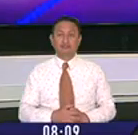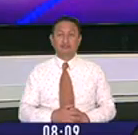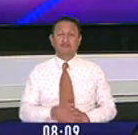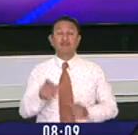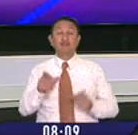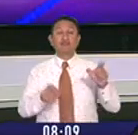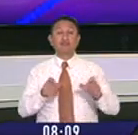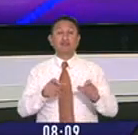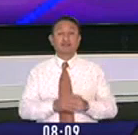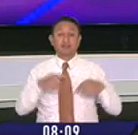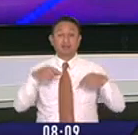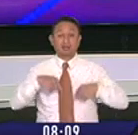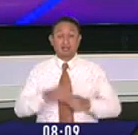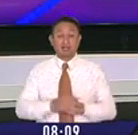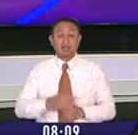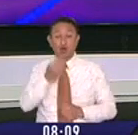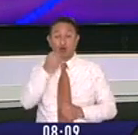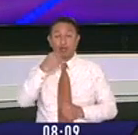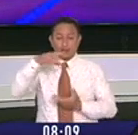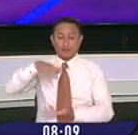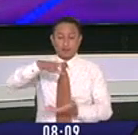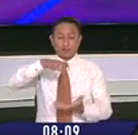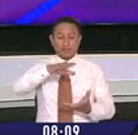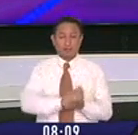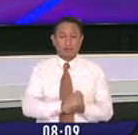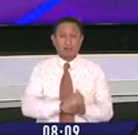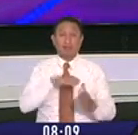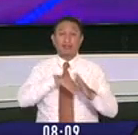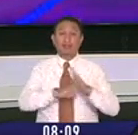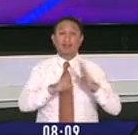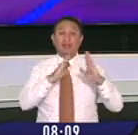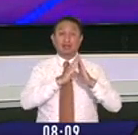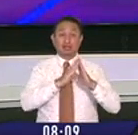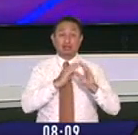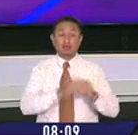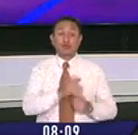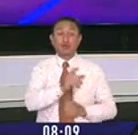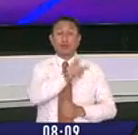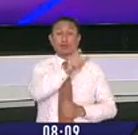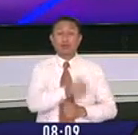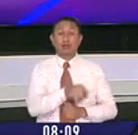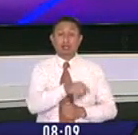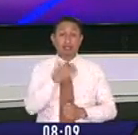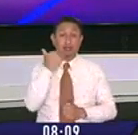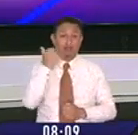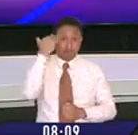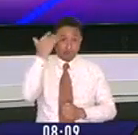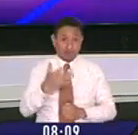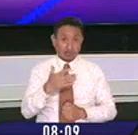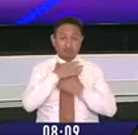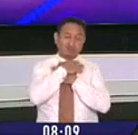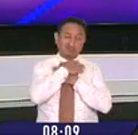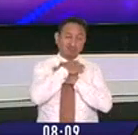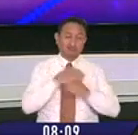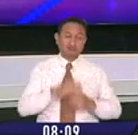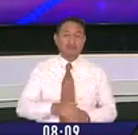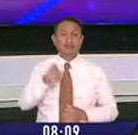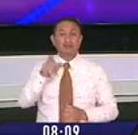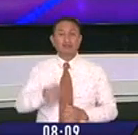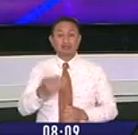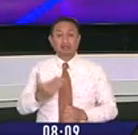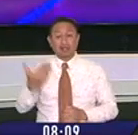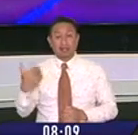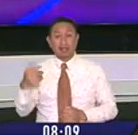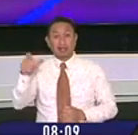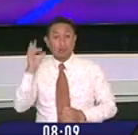Delincuentes disfrazados de repartidores de comida ingresaron a una casa y asesinaron a una adulta mayor. Los pillos buscaban dinero que retiró